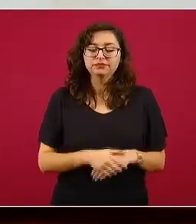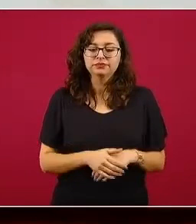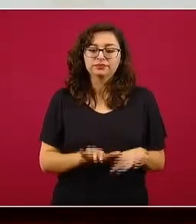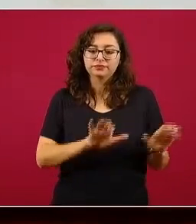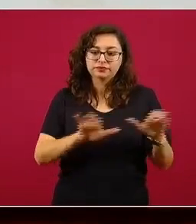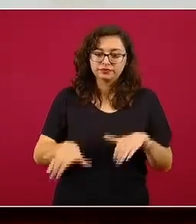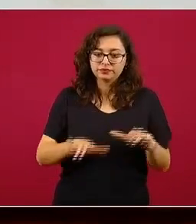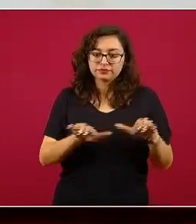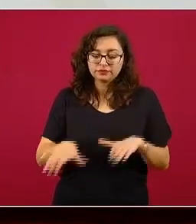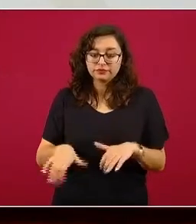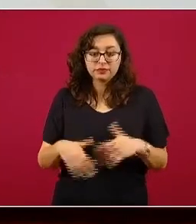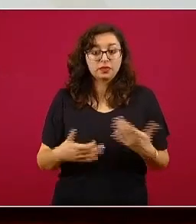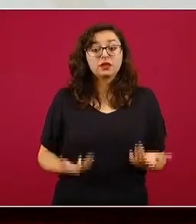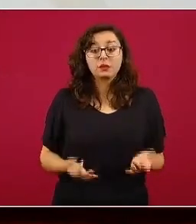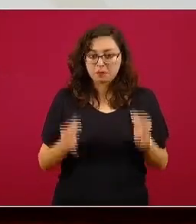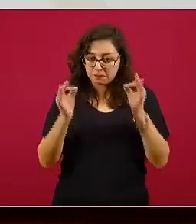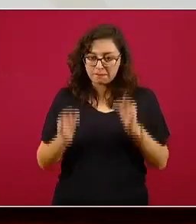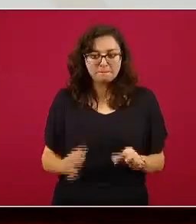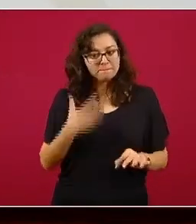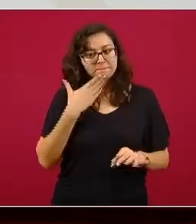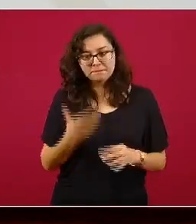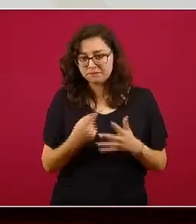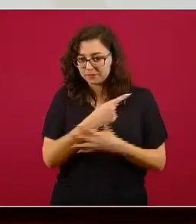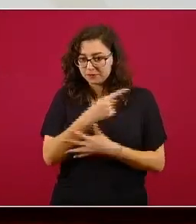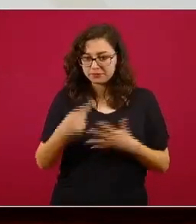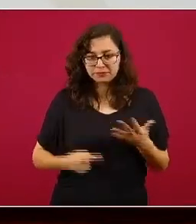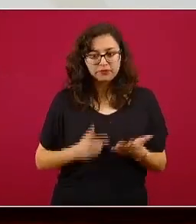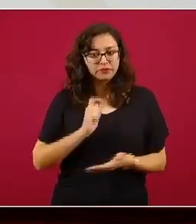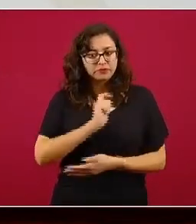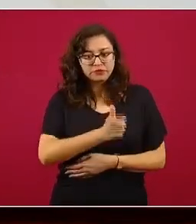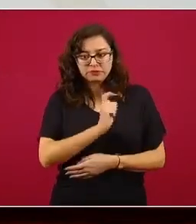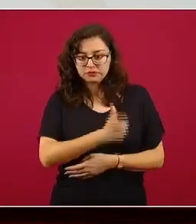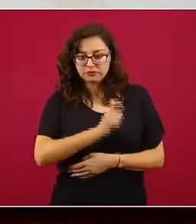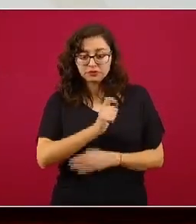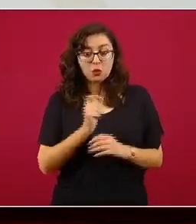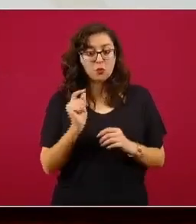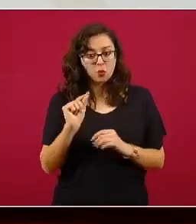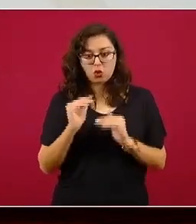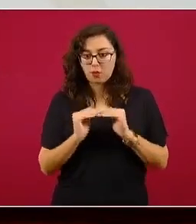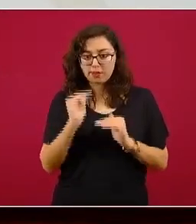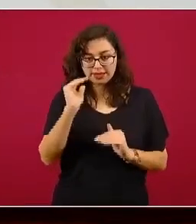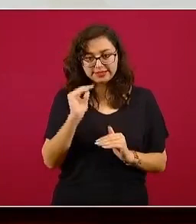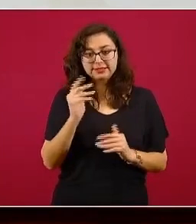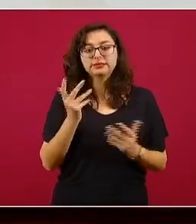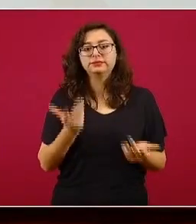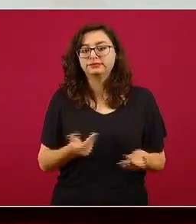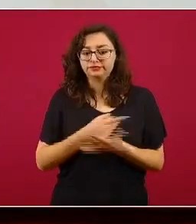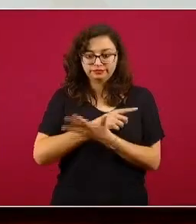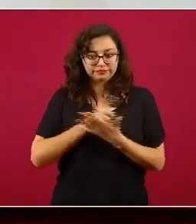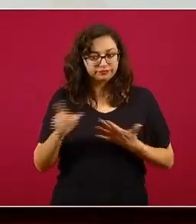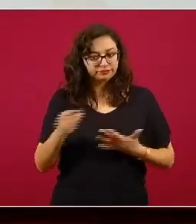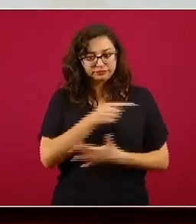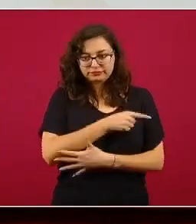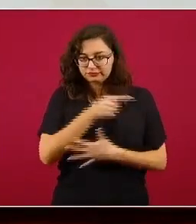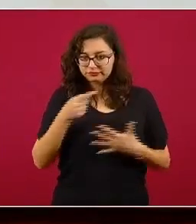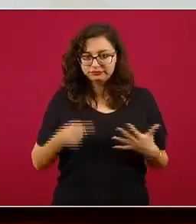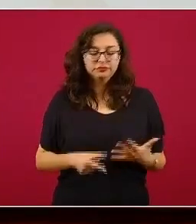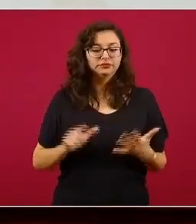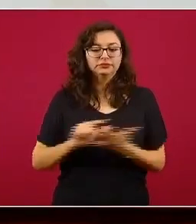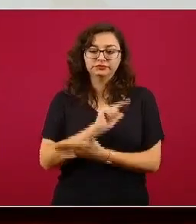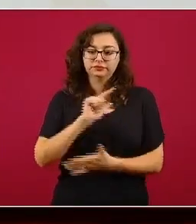regular o no regular, la contratación es regular, con un sueldo por encima del promedio nacional, con todas las prestaciones